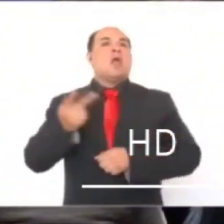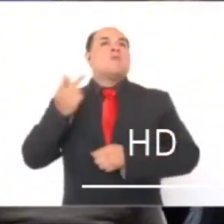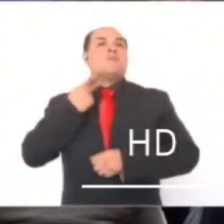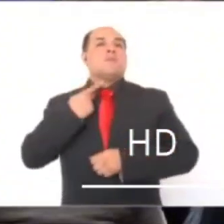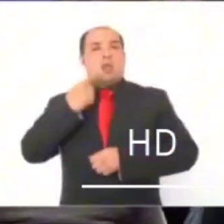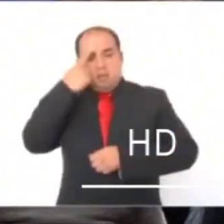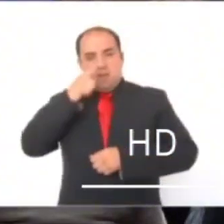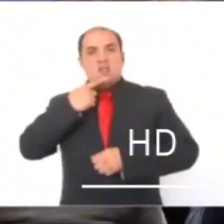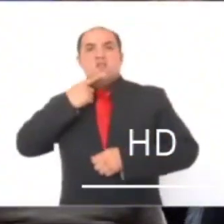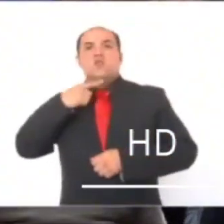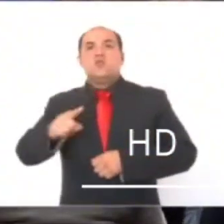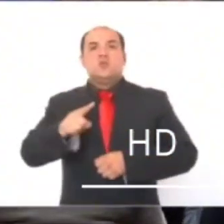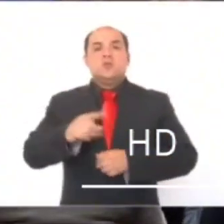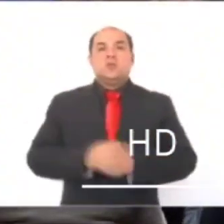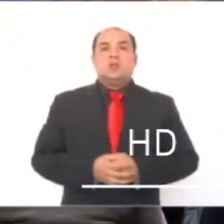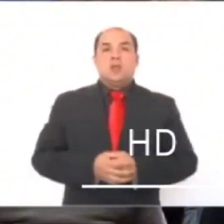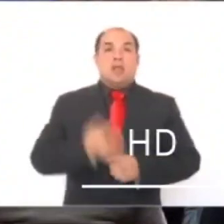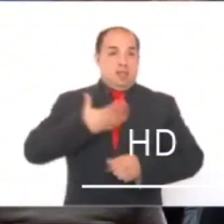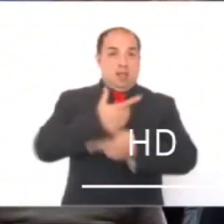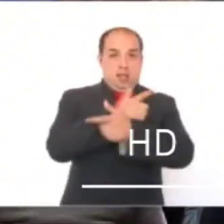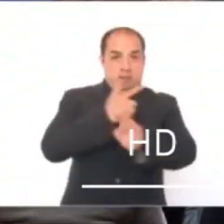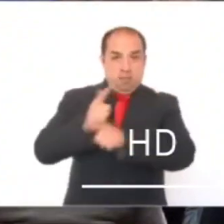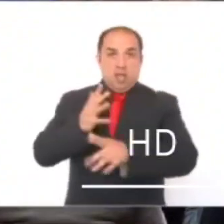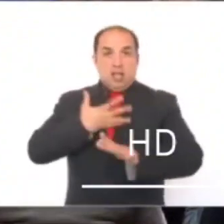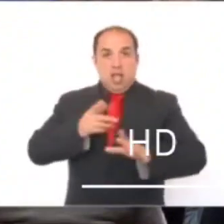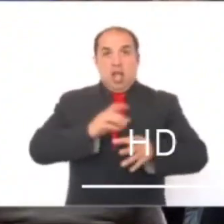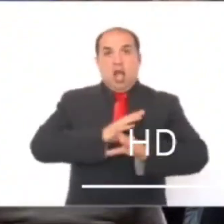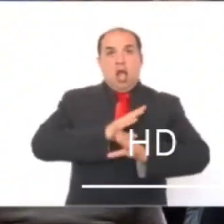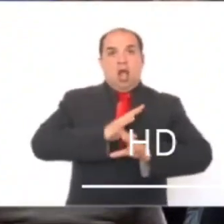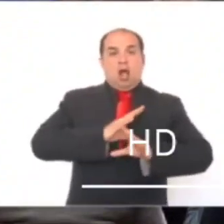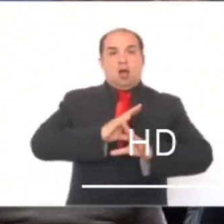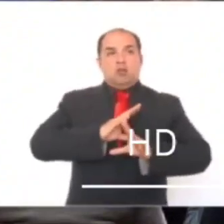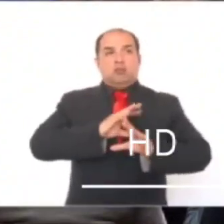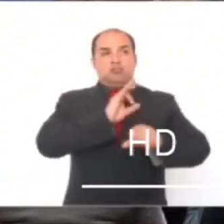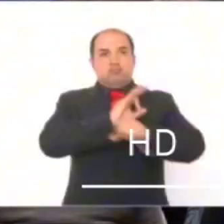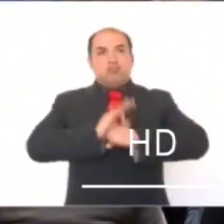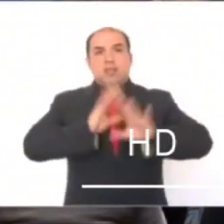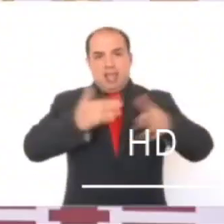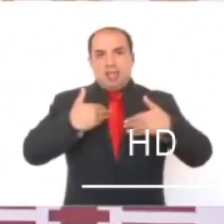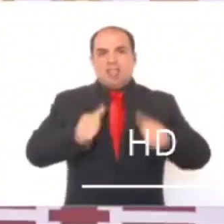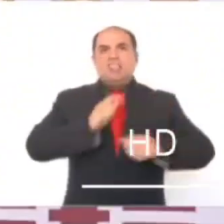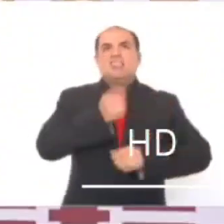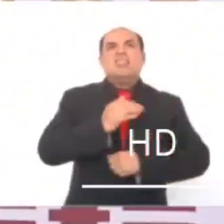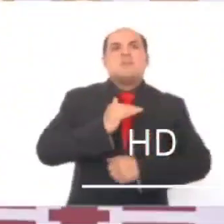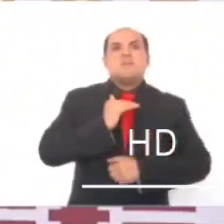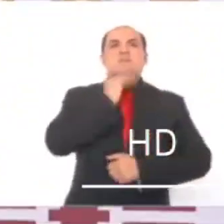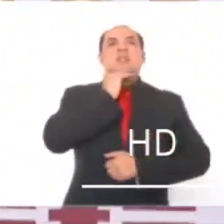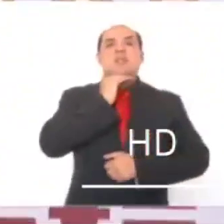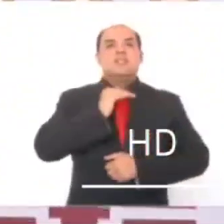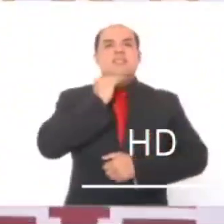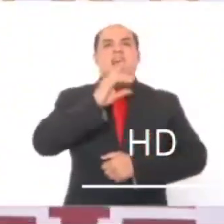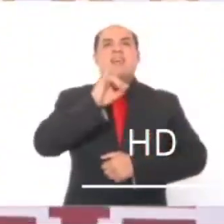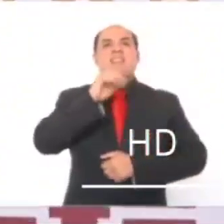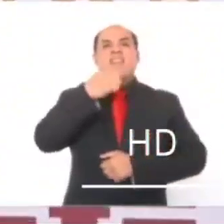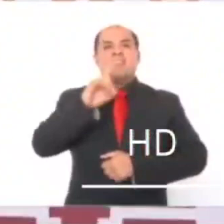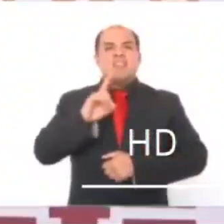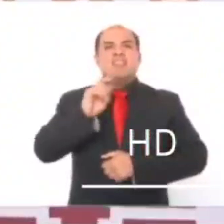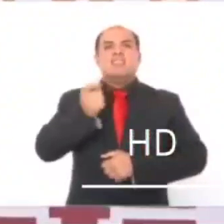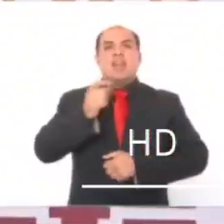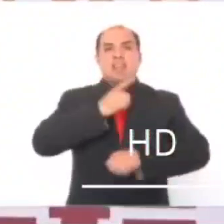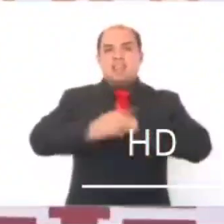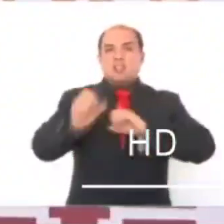de denuncia, hay mucha más libertad, hay integridad, ya se entiende lo que es la dignidad, y la dignidad es que nadie te